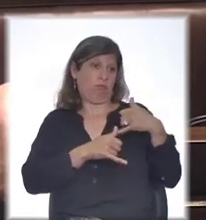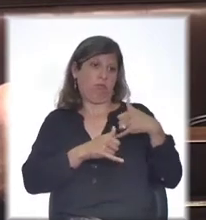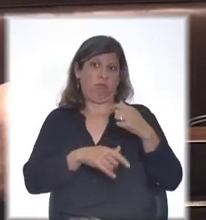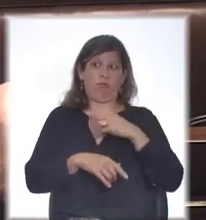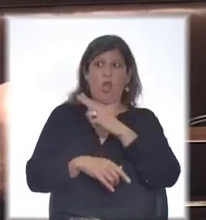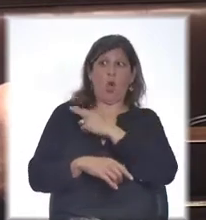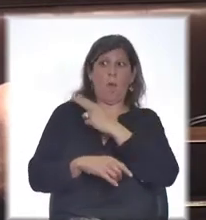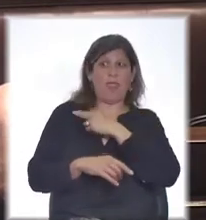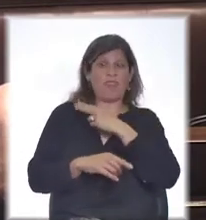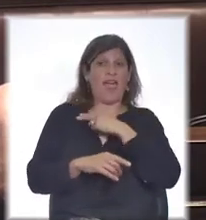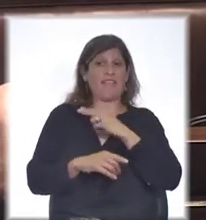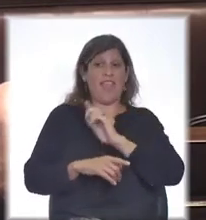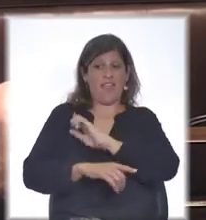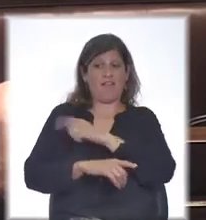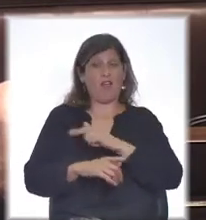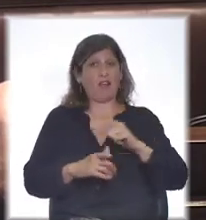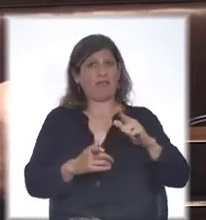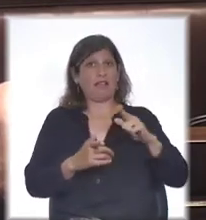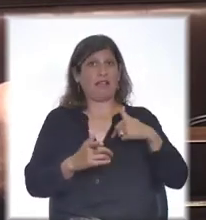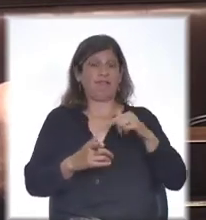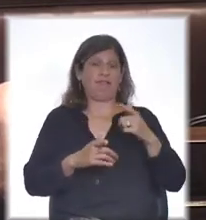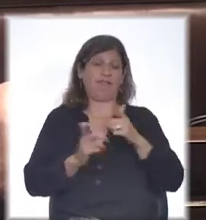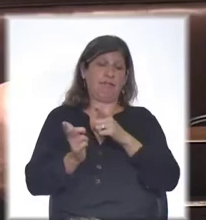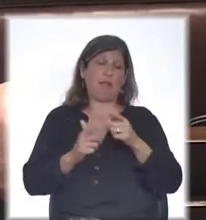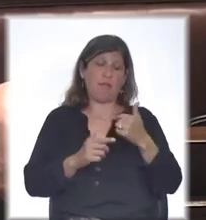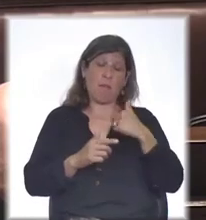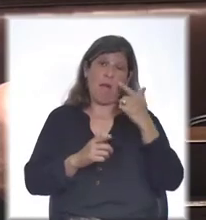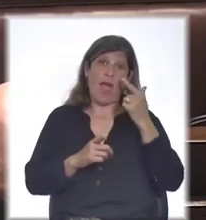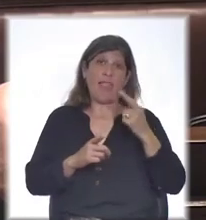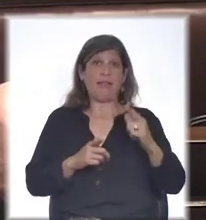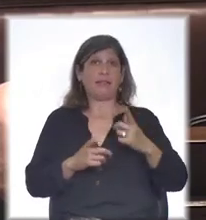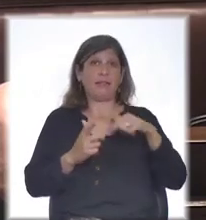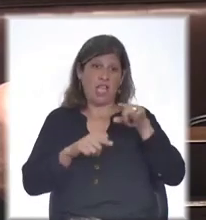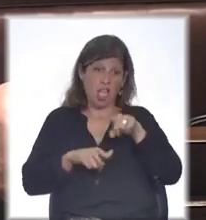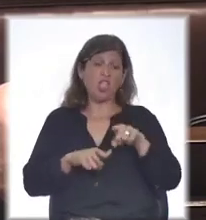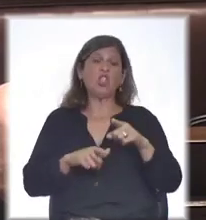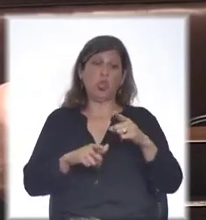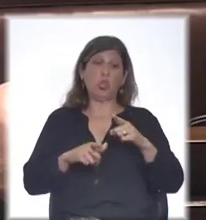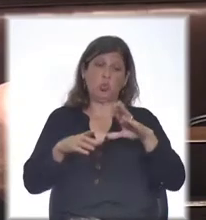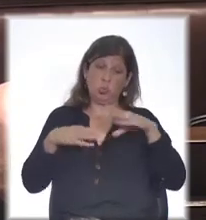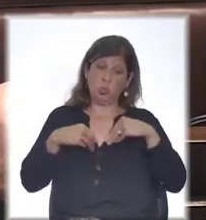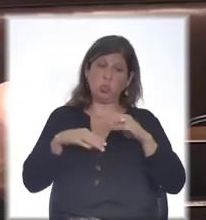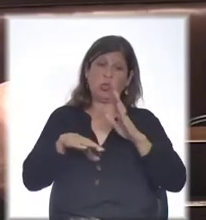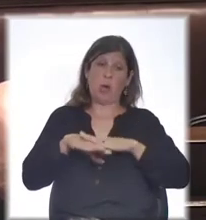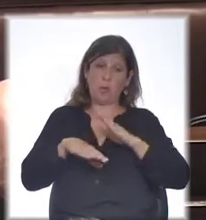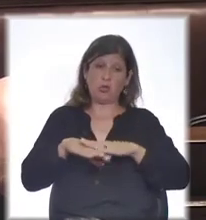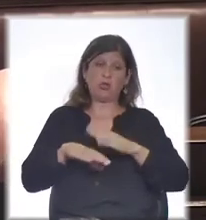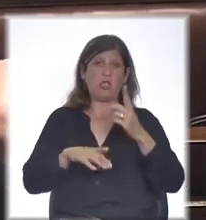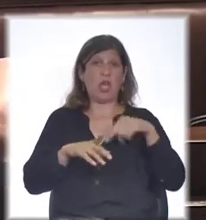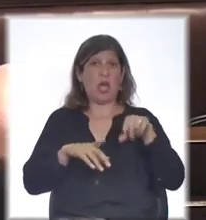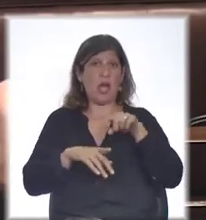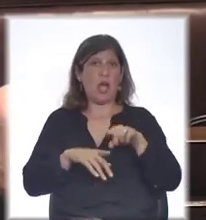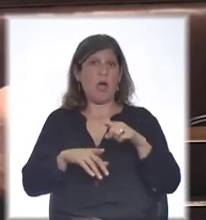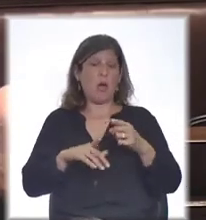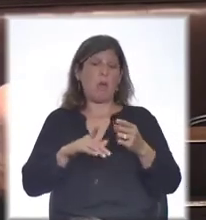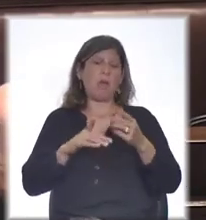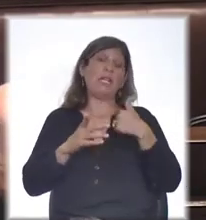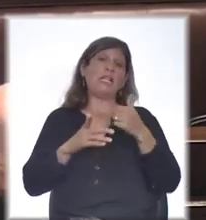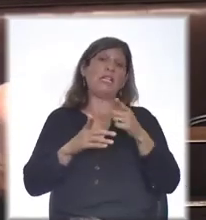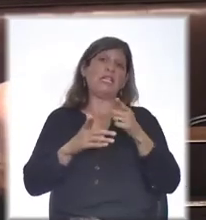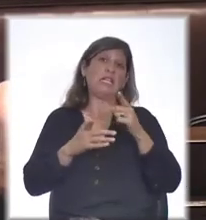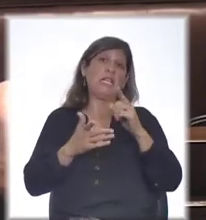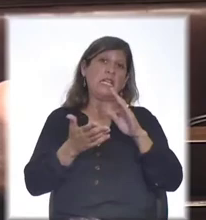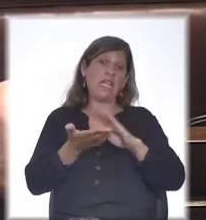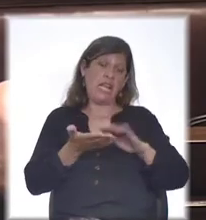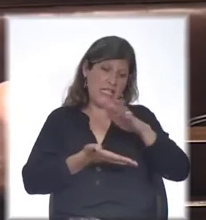serían miembros permanentes, previendo que las Fuerzas Armadas fueran competentes en la ejecución en las medidas tendientes a la preservación de